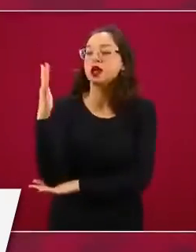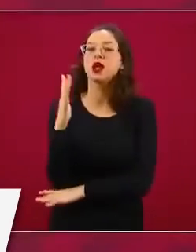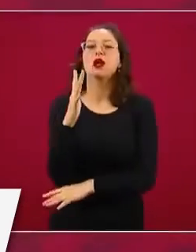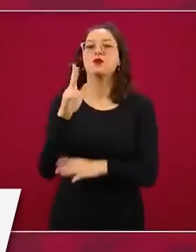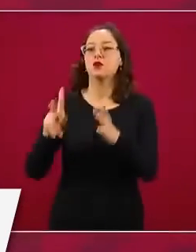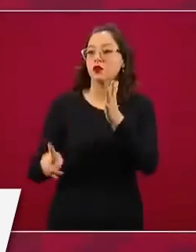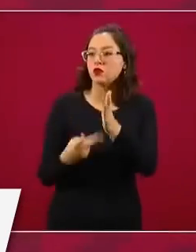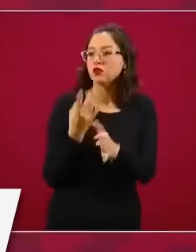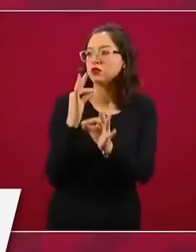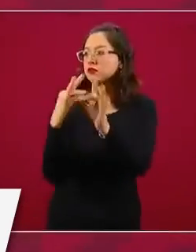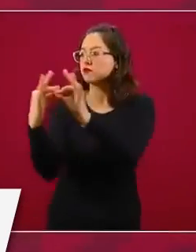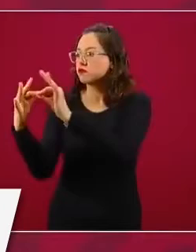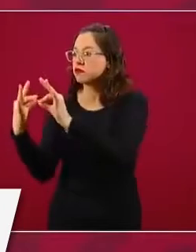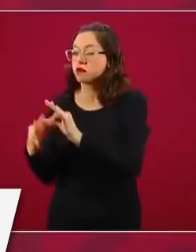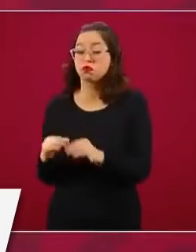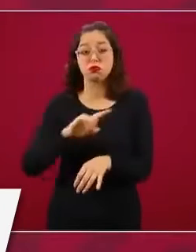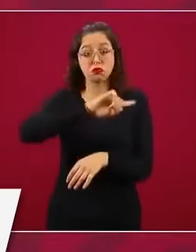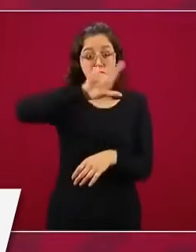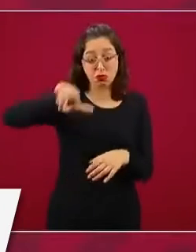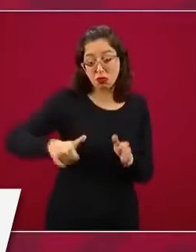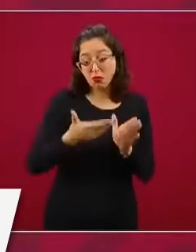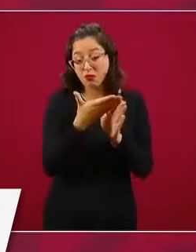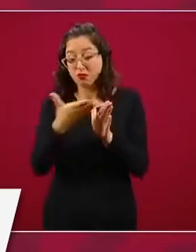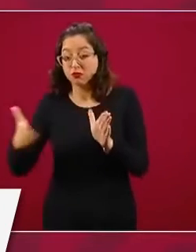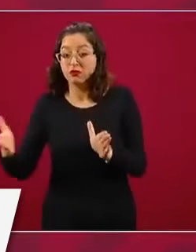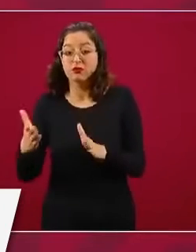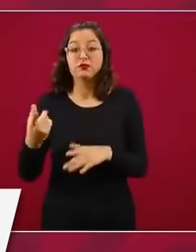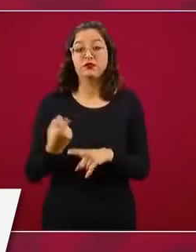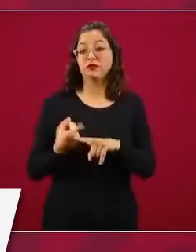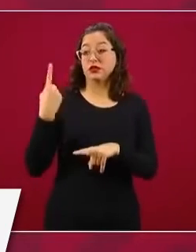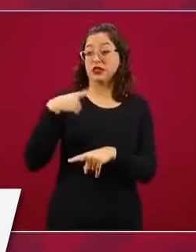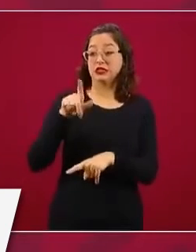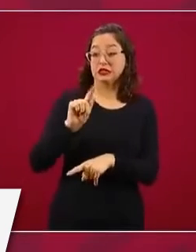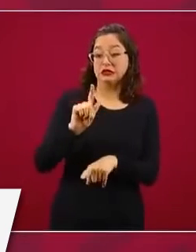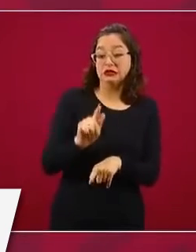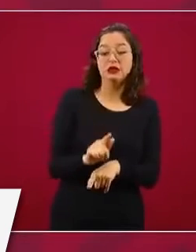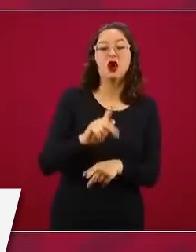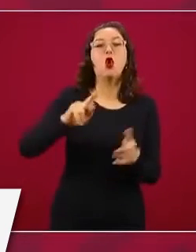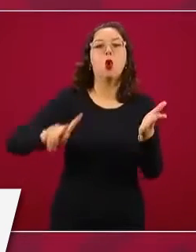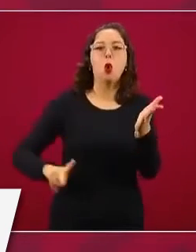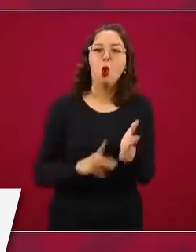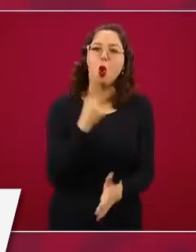caoba. Esto en los años 70 del siglo pasado.